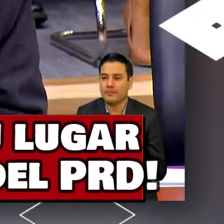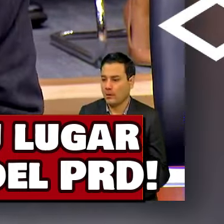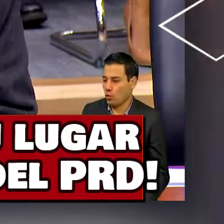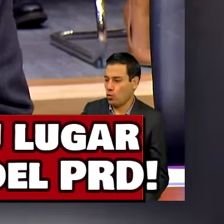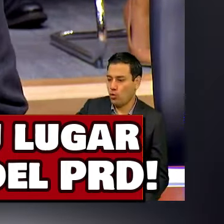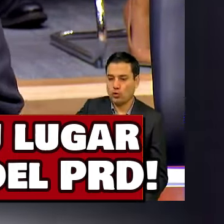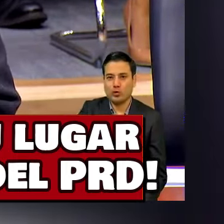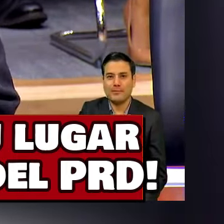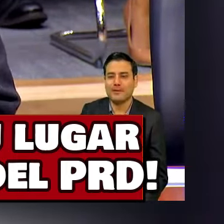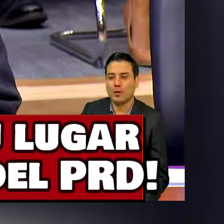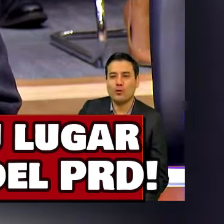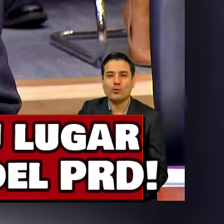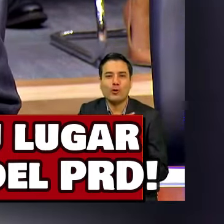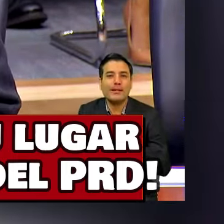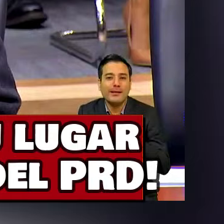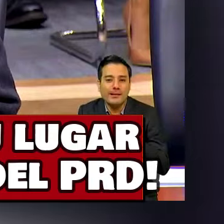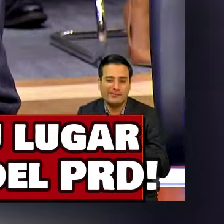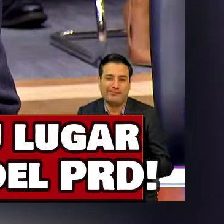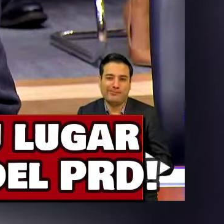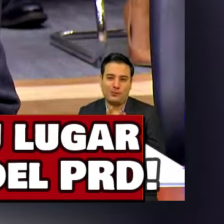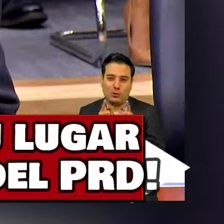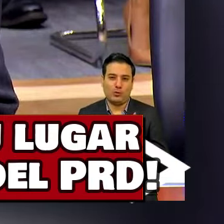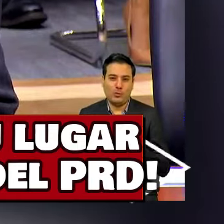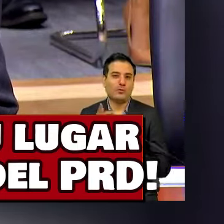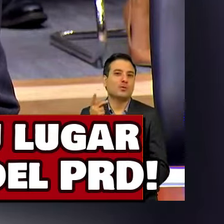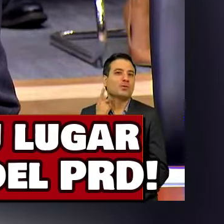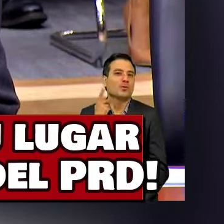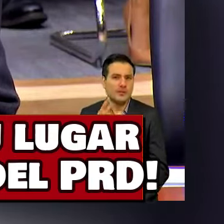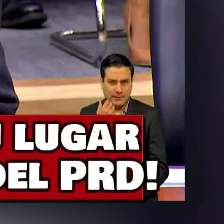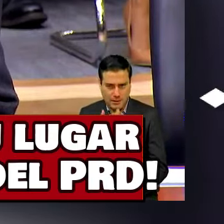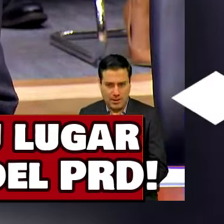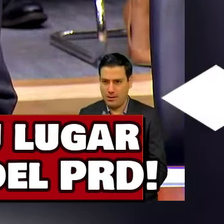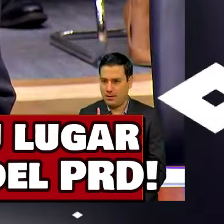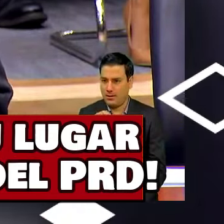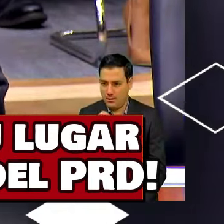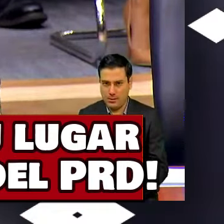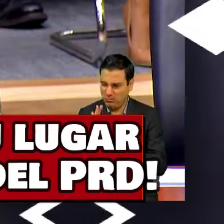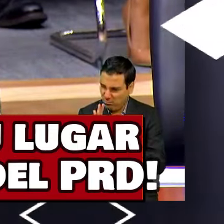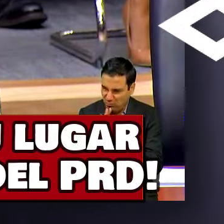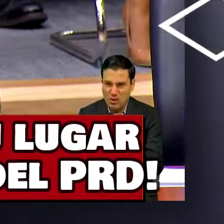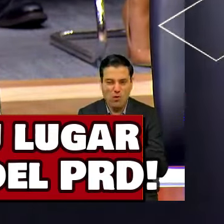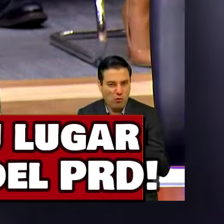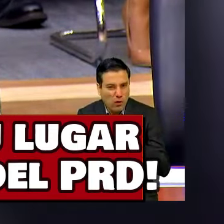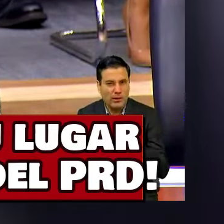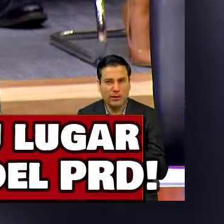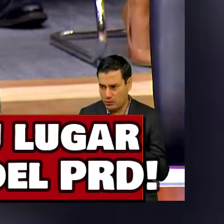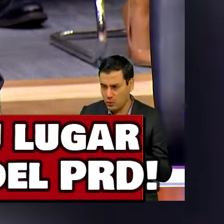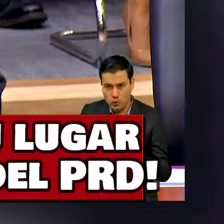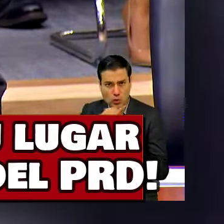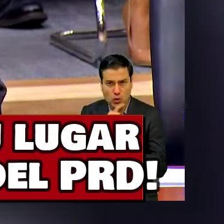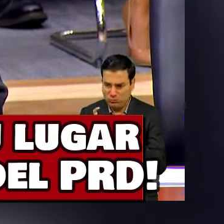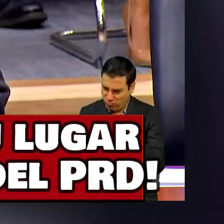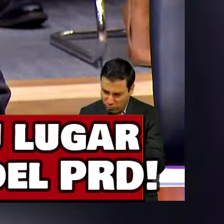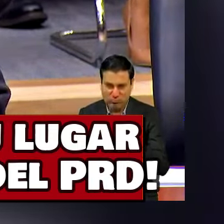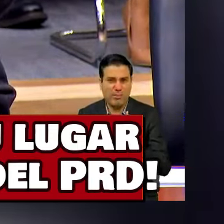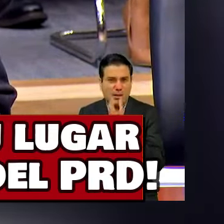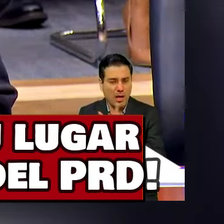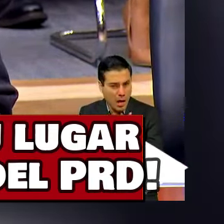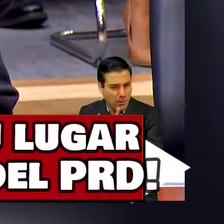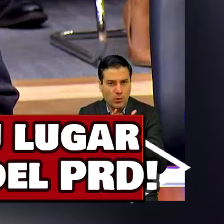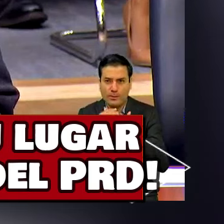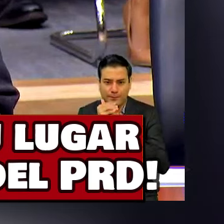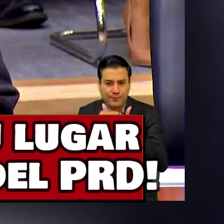me refiero a nuestro movimiento, queremos el fortalecimiento de este órgano electoral. Aquí estamos, aquí participamos. Efectivamente, nuestra lucha de décadas fue